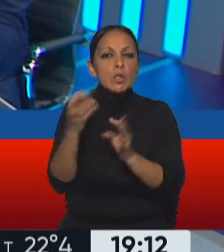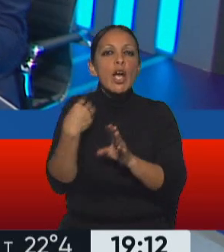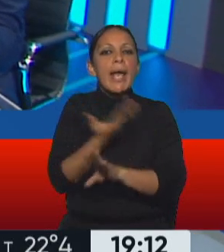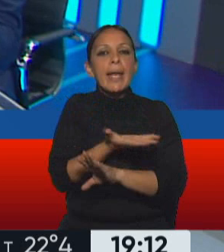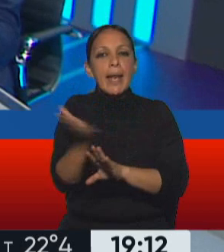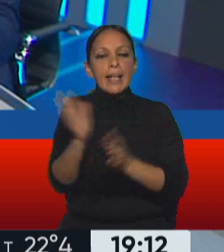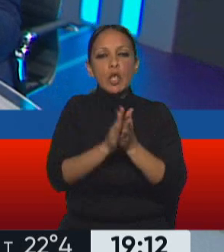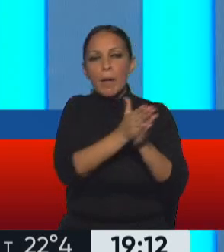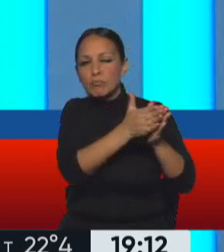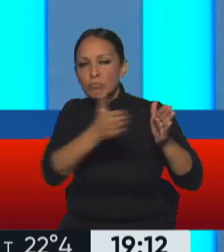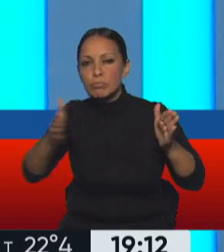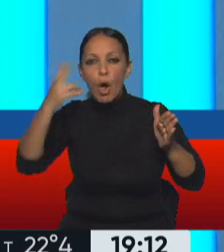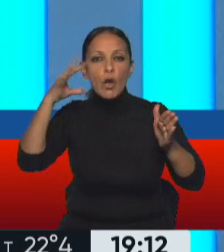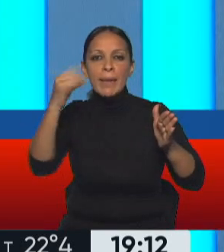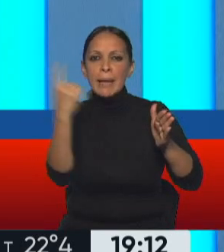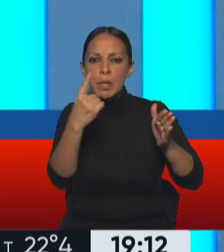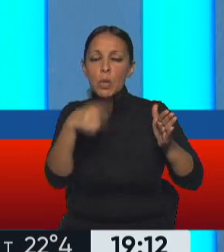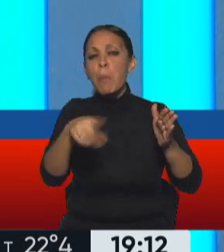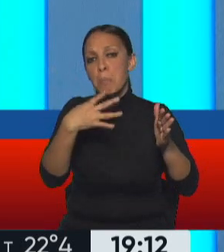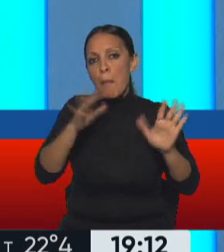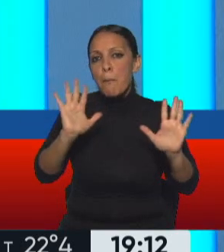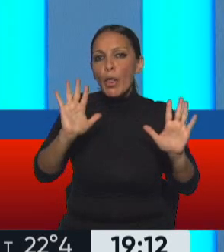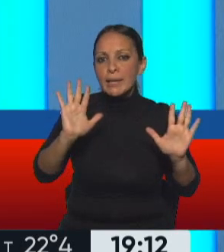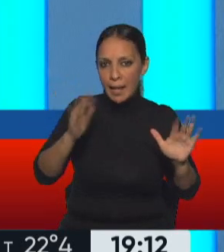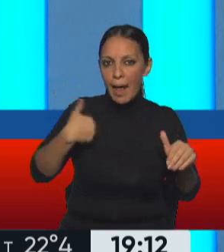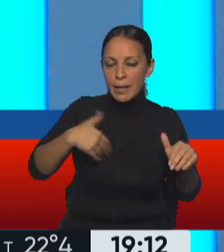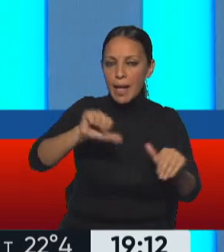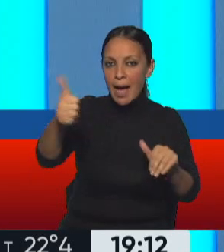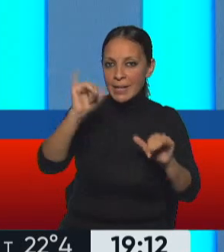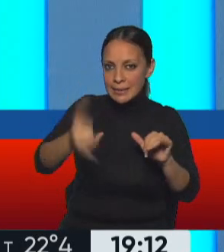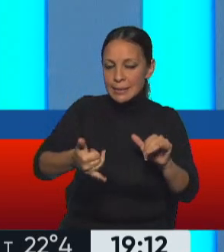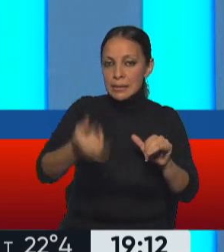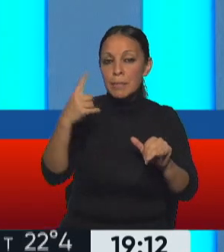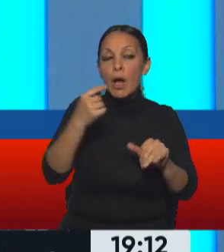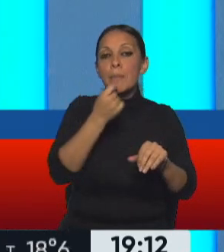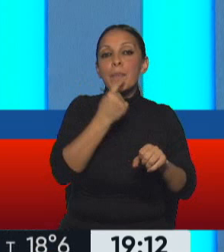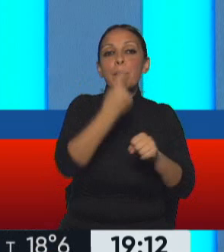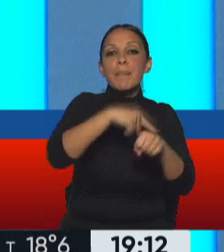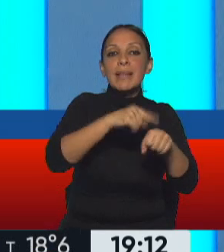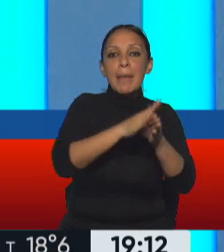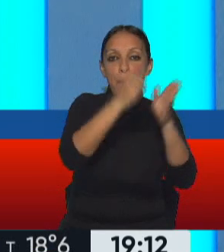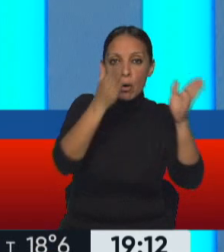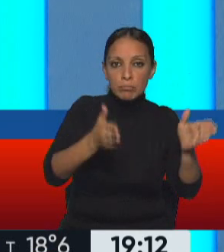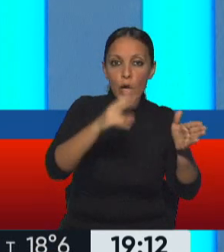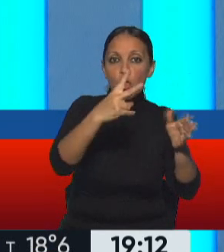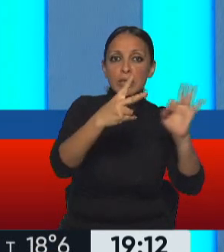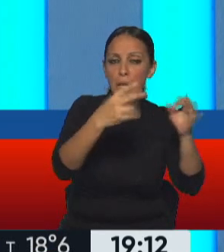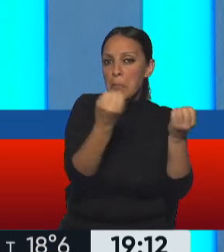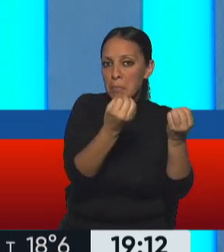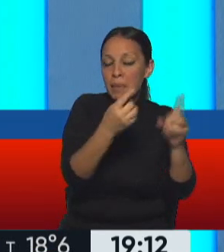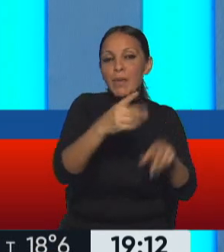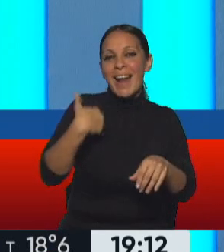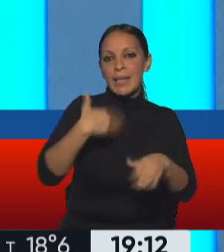los 90 minutos era un resultado previsible al menos el 2 a 0 en el primer tiempo argentina hubo muy bien e hizo los méritos para